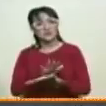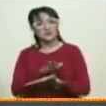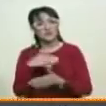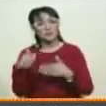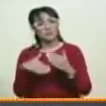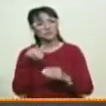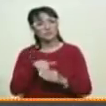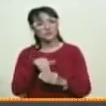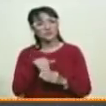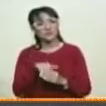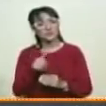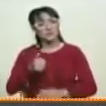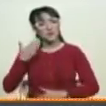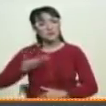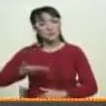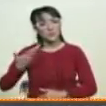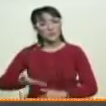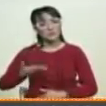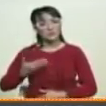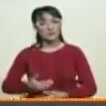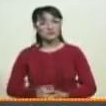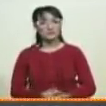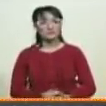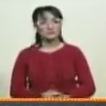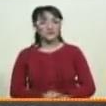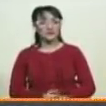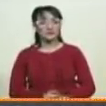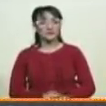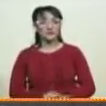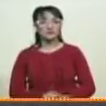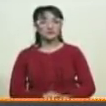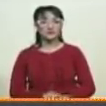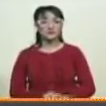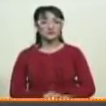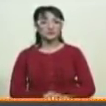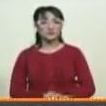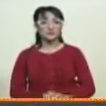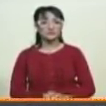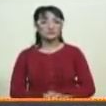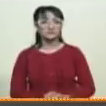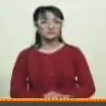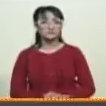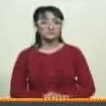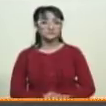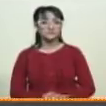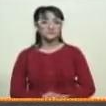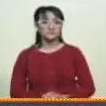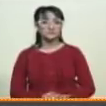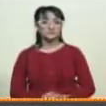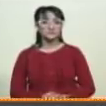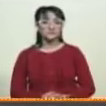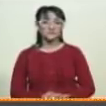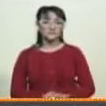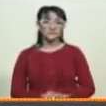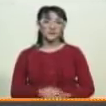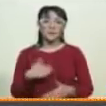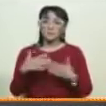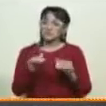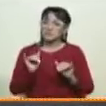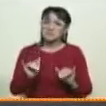electorales, que es lo más importante, ambiente pacífico, y lo que subrayaría es que el proceso es el